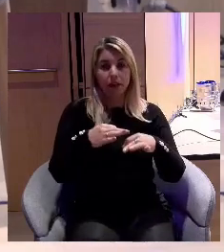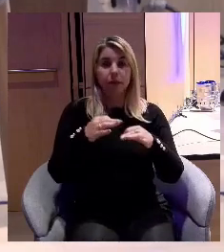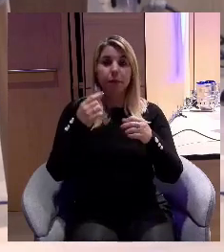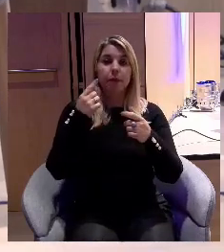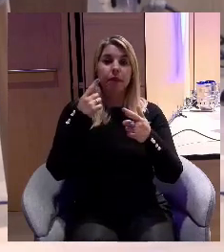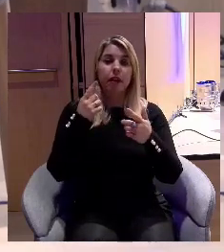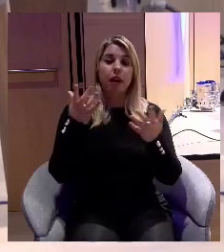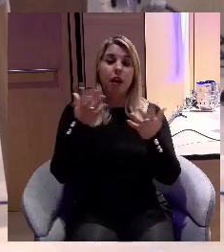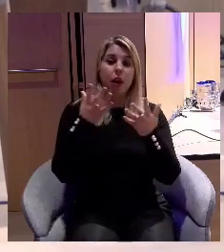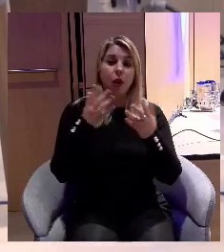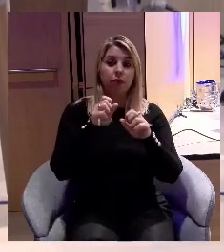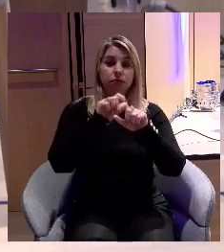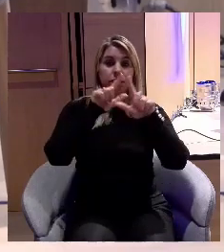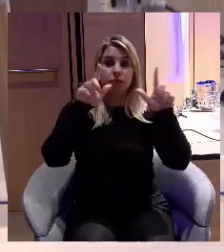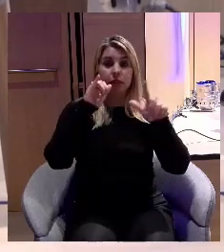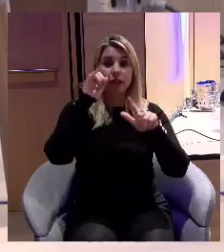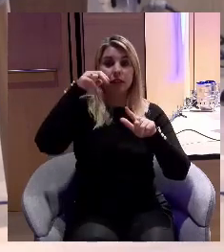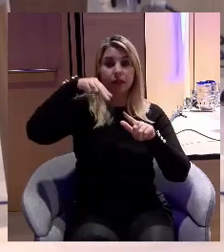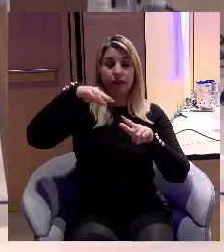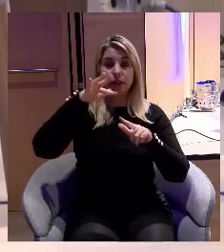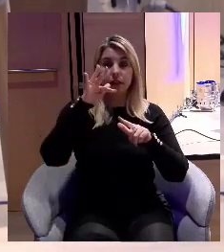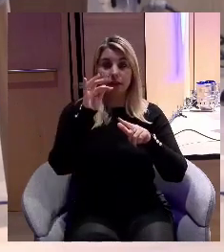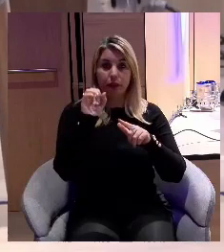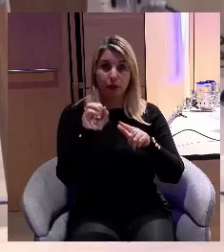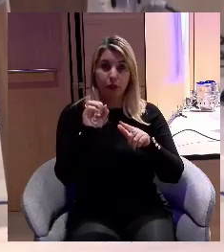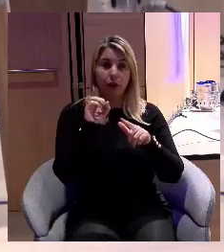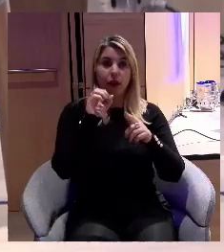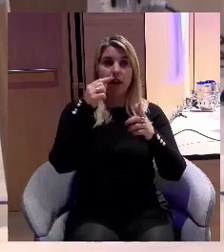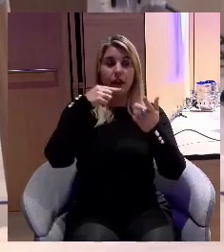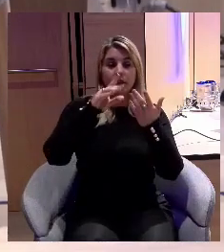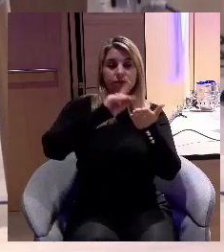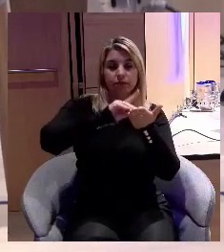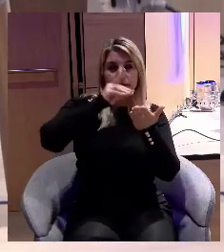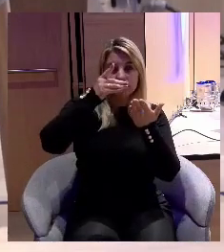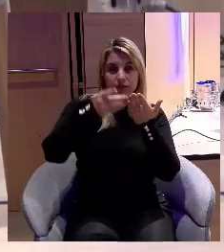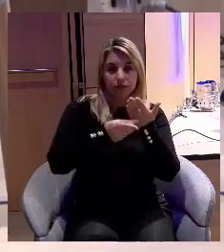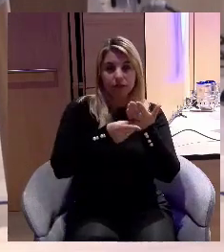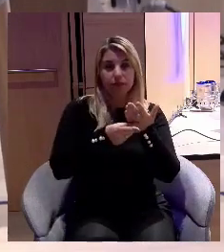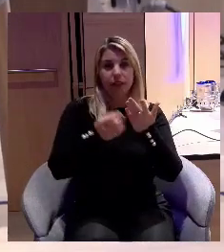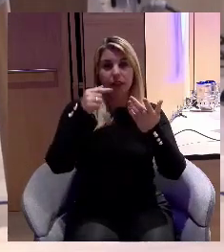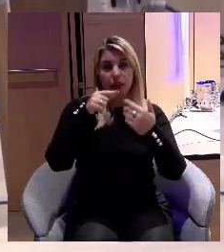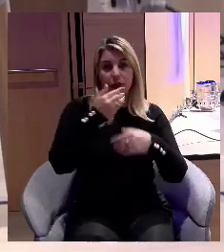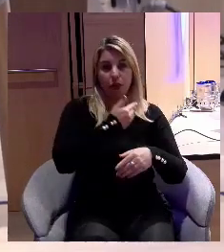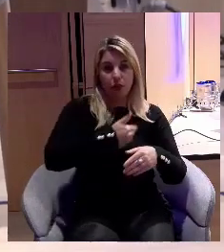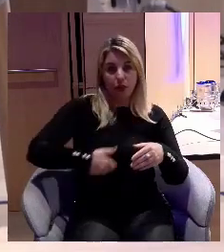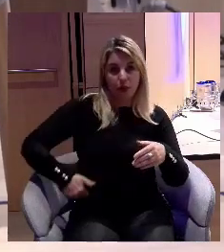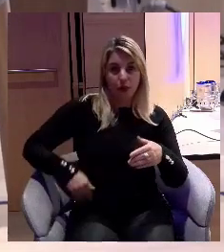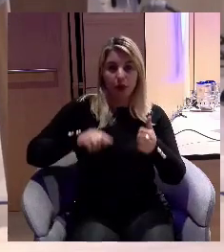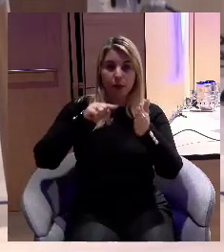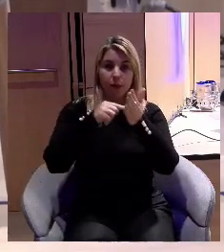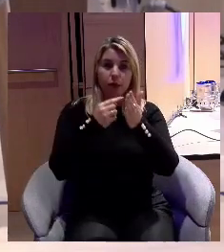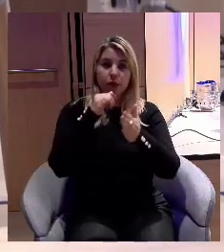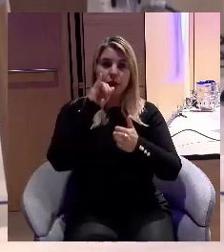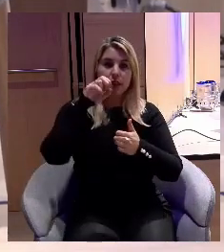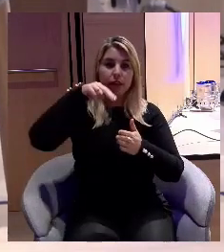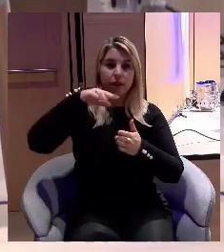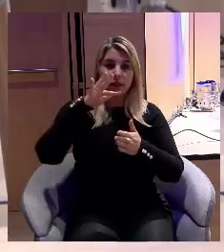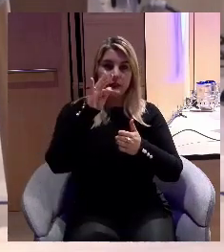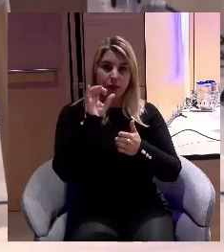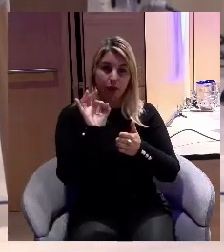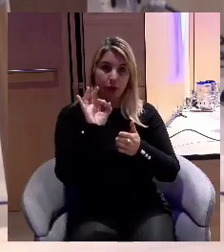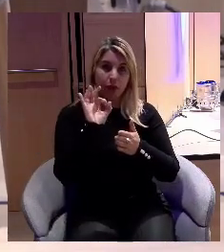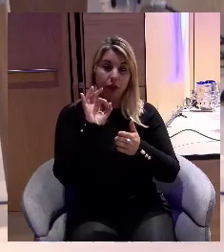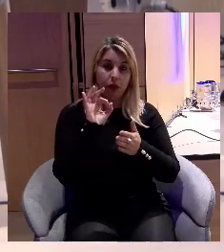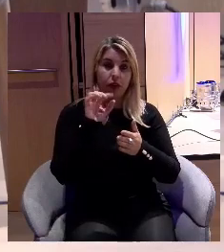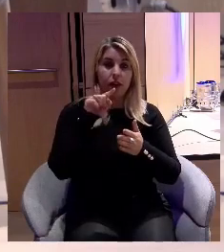Abrimos Info estamos soñando un proyecto que se llama gobernantes.info, lo mencionó recién Isabela.